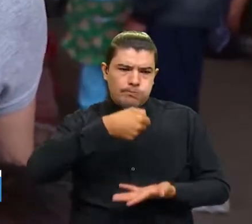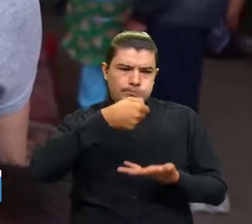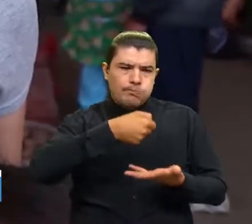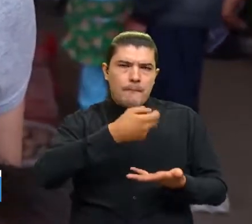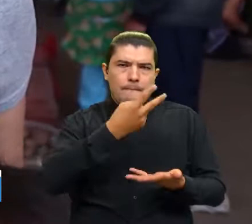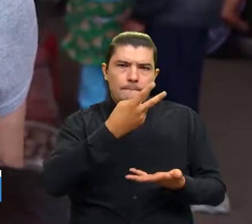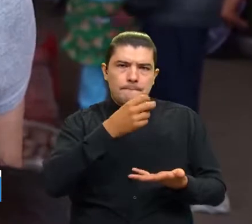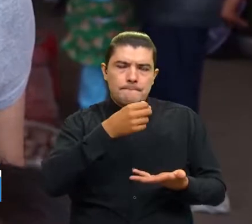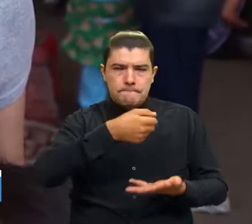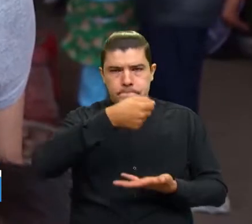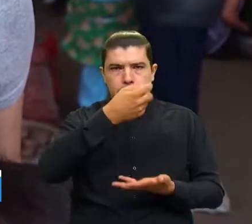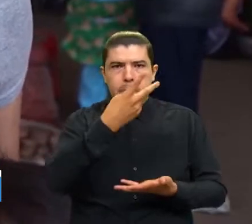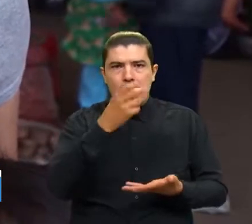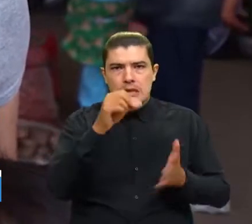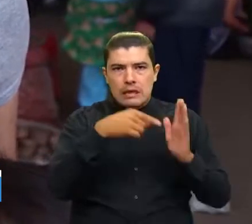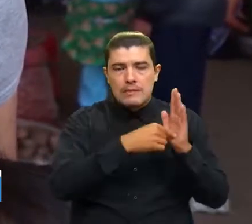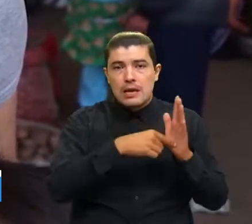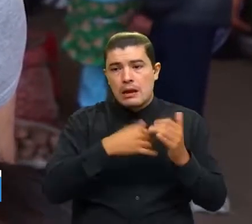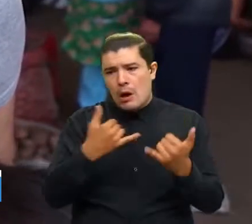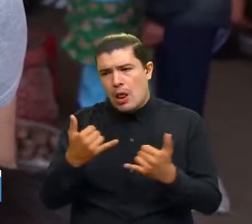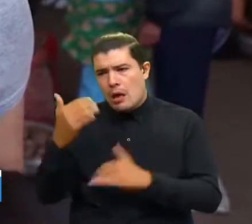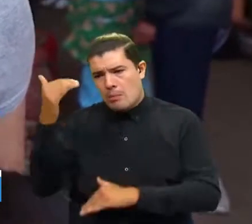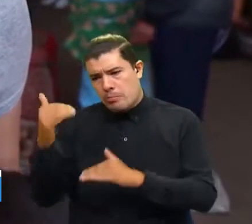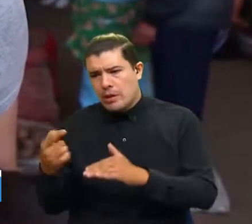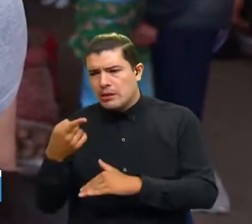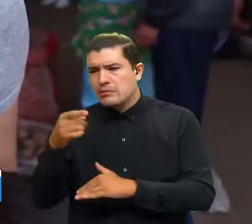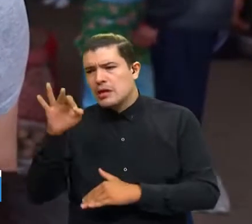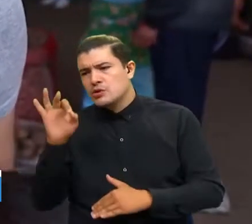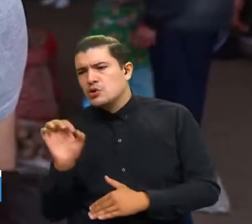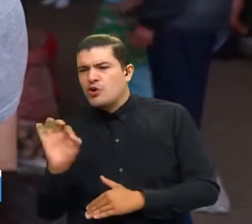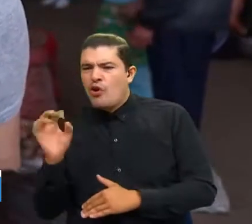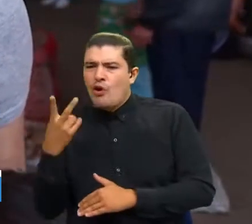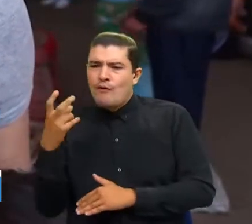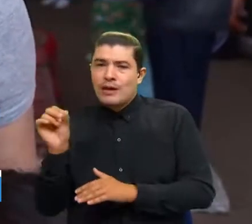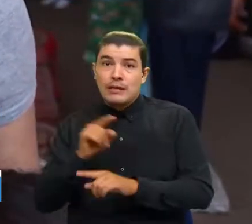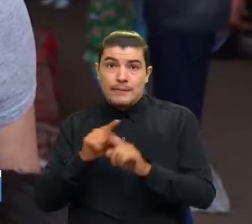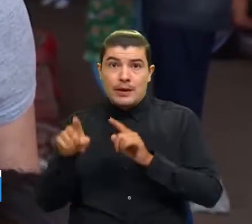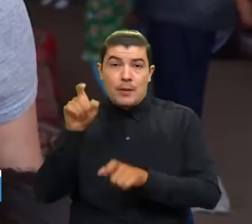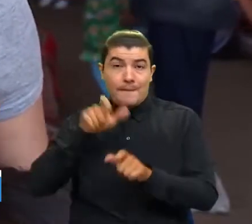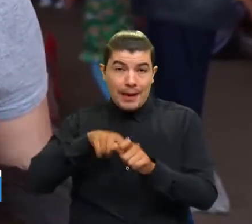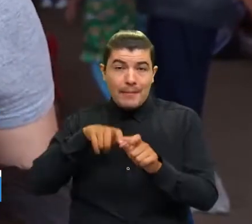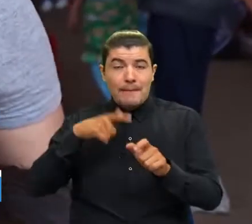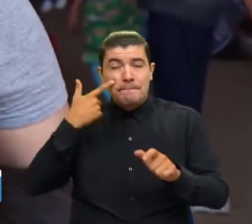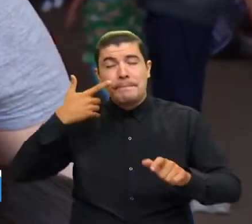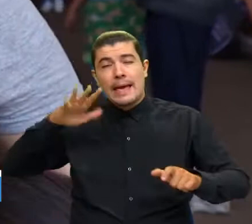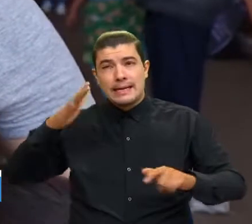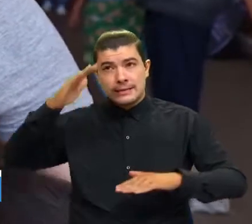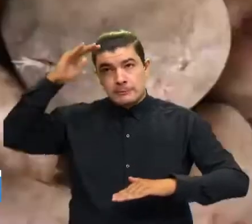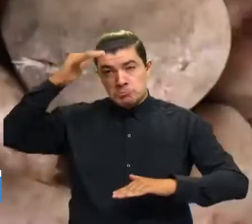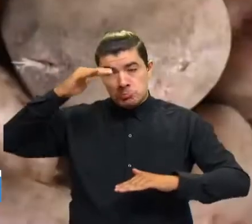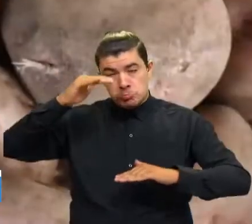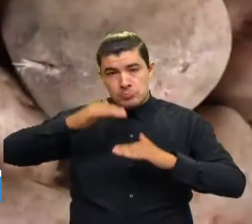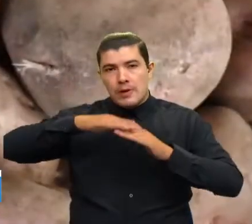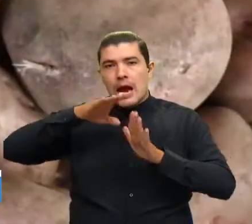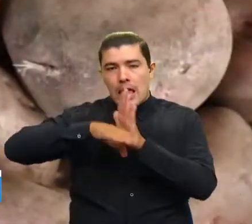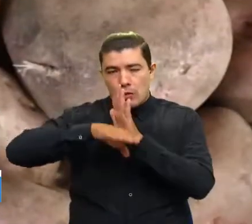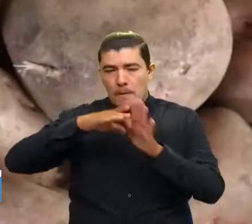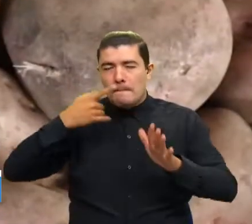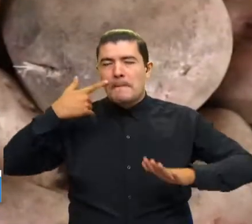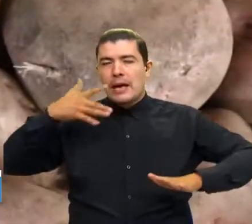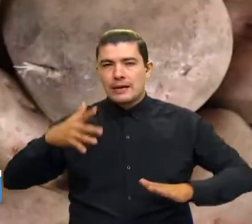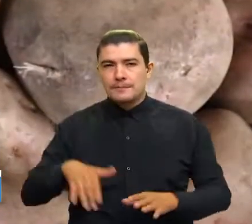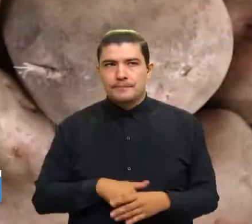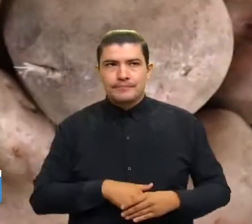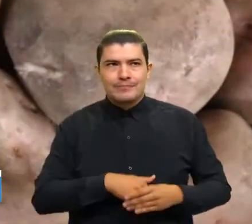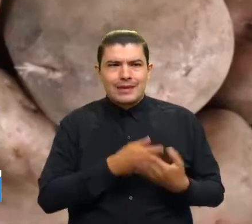Hoy ya estamos entre 18 o 20, pero pues ya empieza nuevamente la papa a tener un precio más asequible para los hogares. Los altos